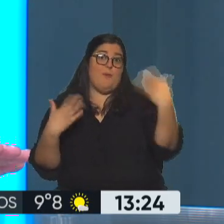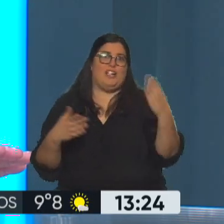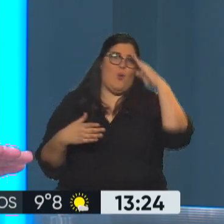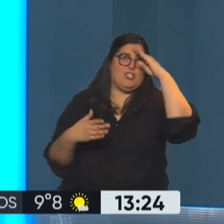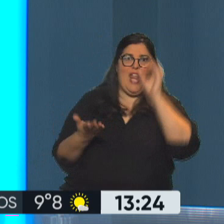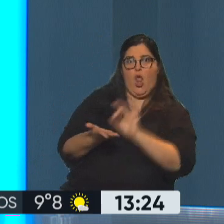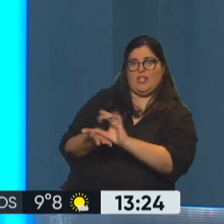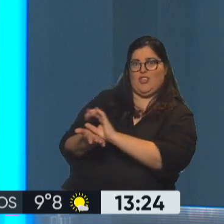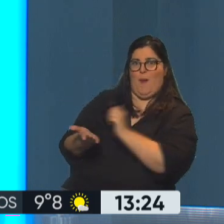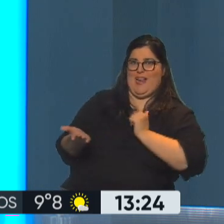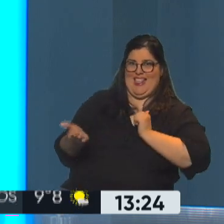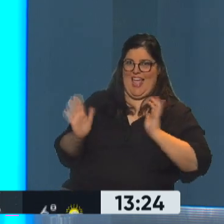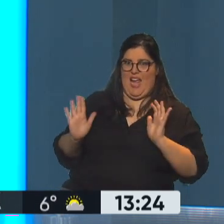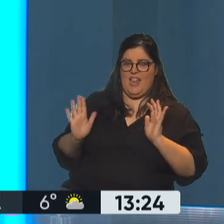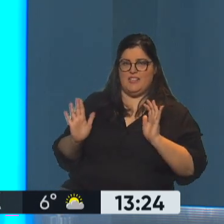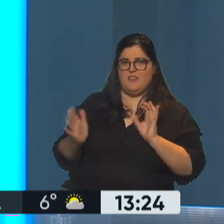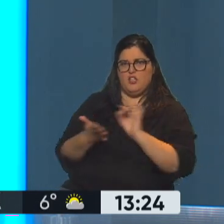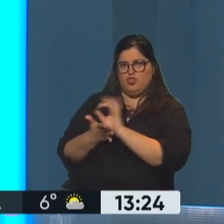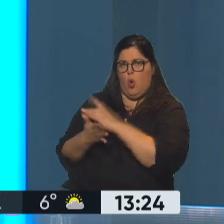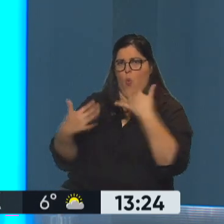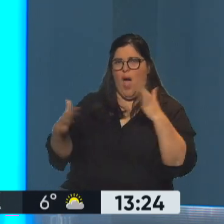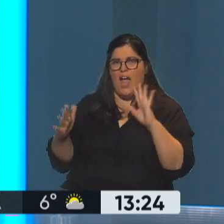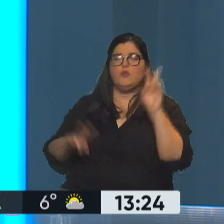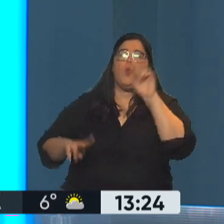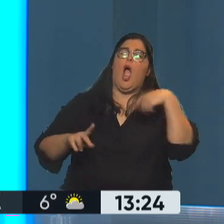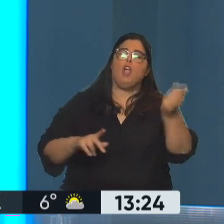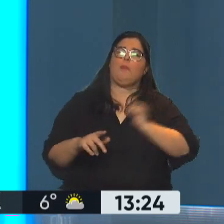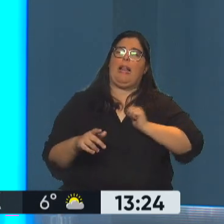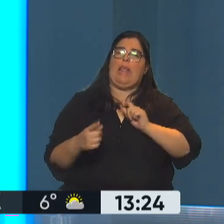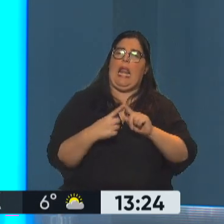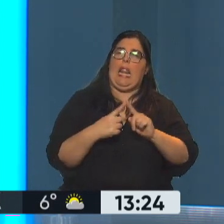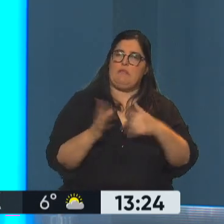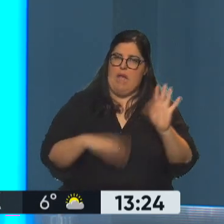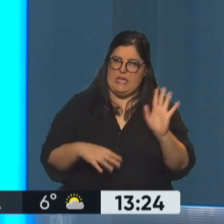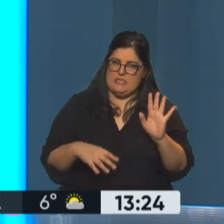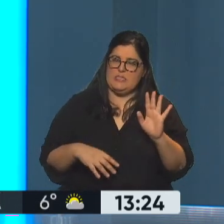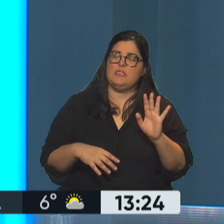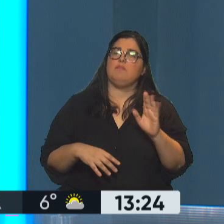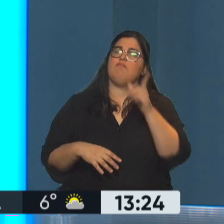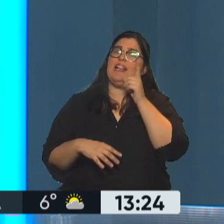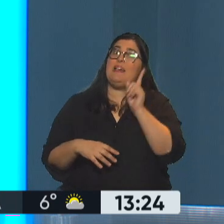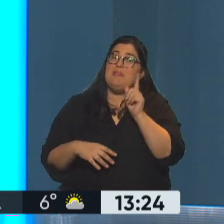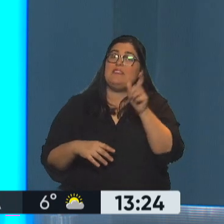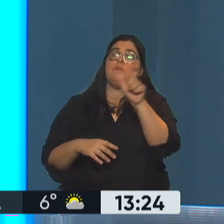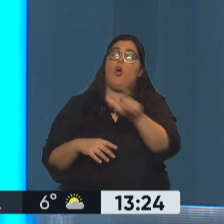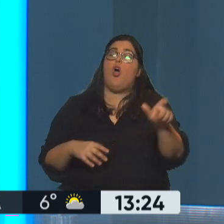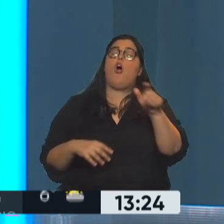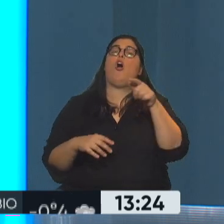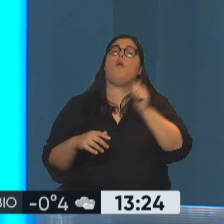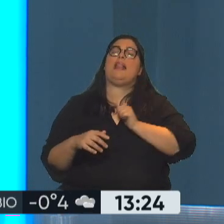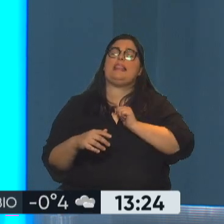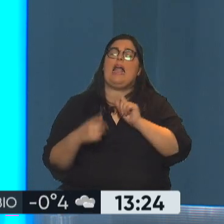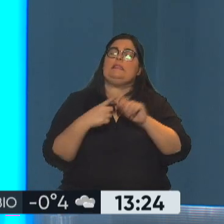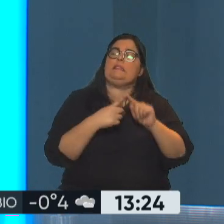echó a varios, y se cercó de otros más afines. Ahora, me parece que esos afines no son suficientes para